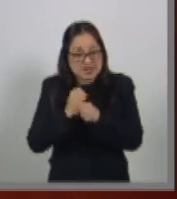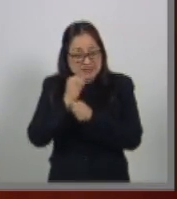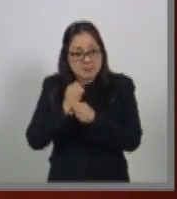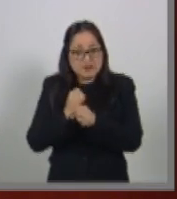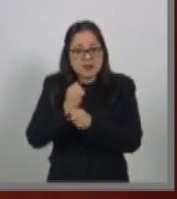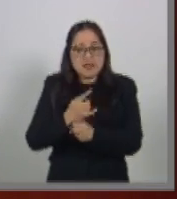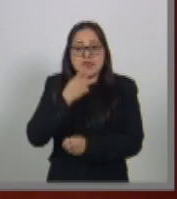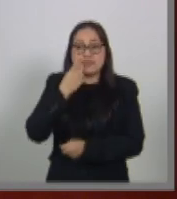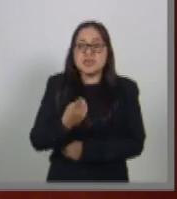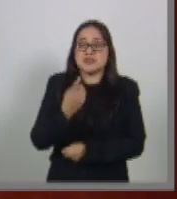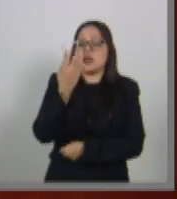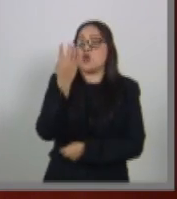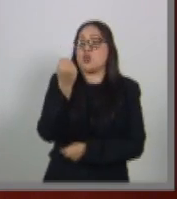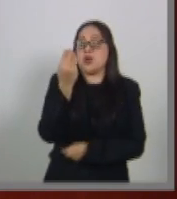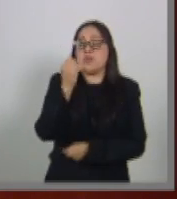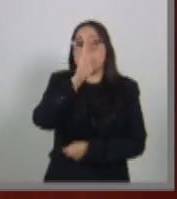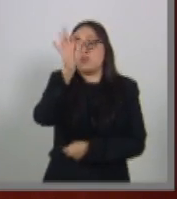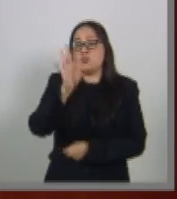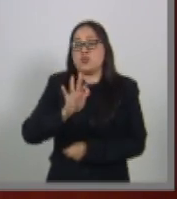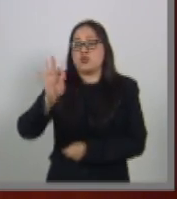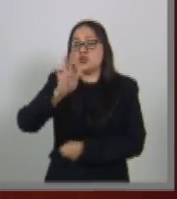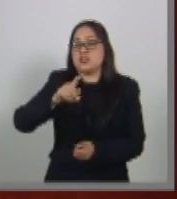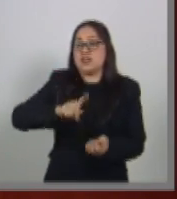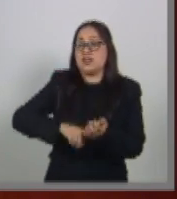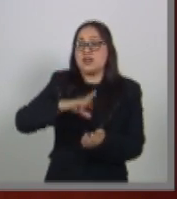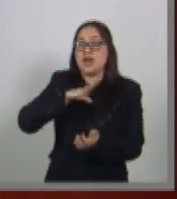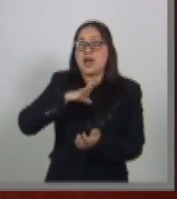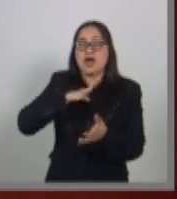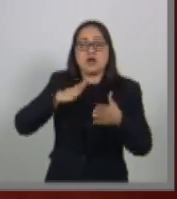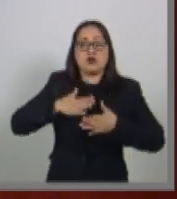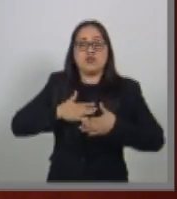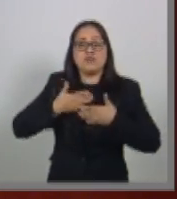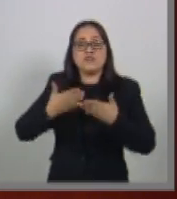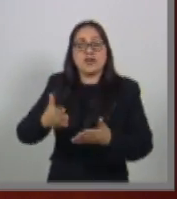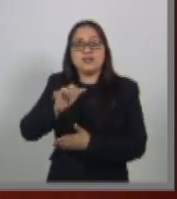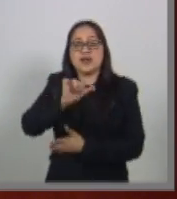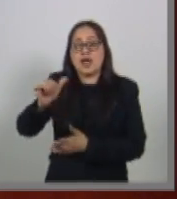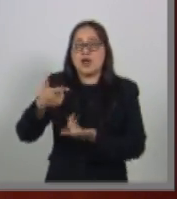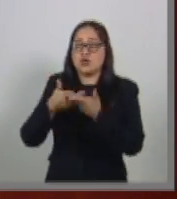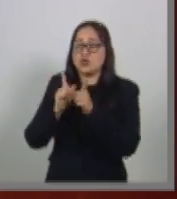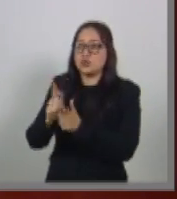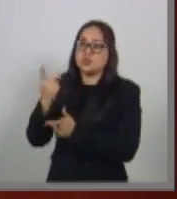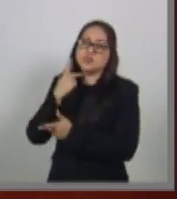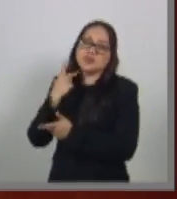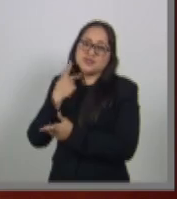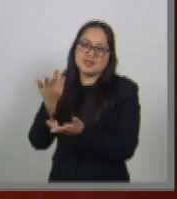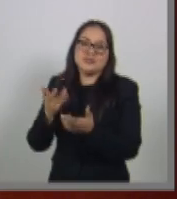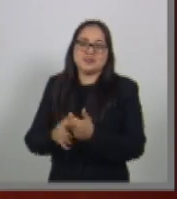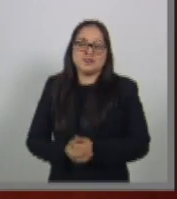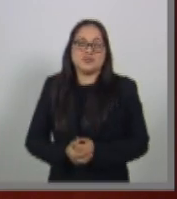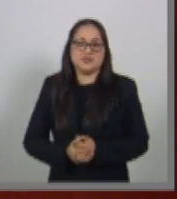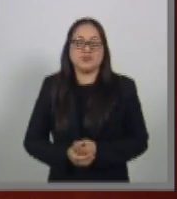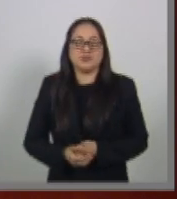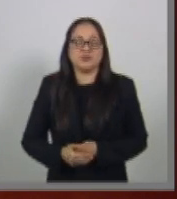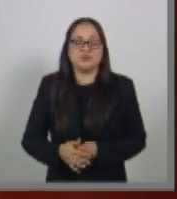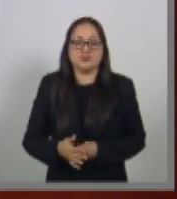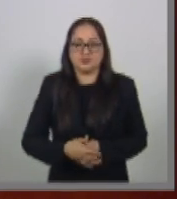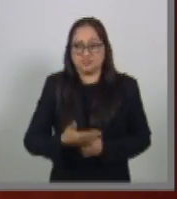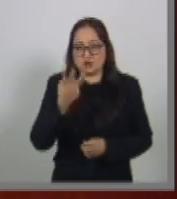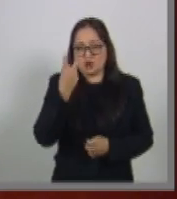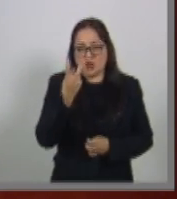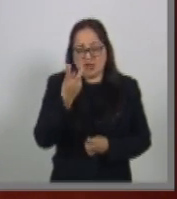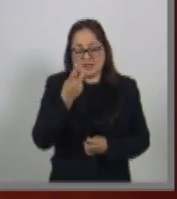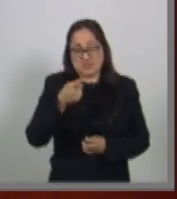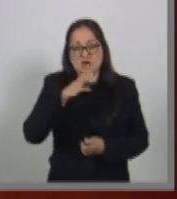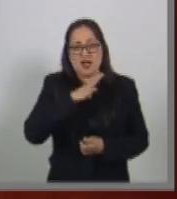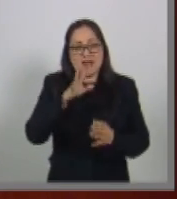de los mexicanos confía en los partidos políticos. En este contexto, se entiende la importancia